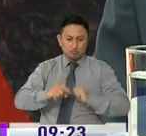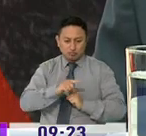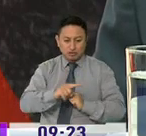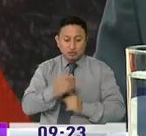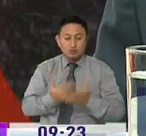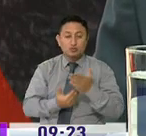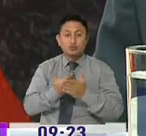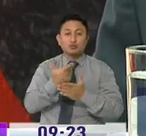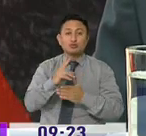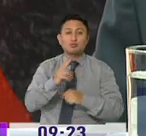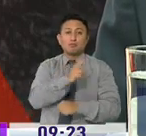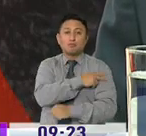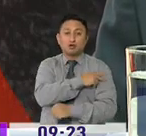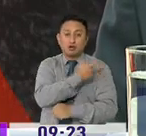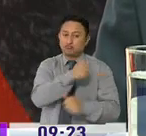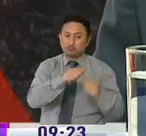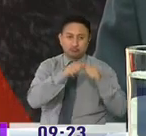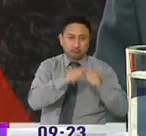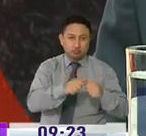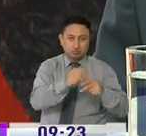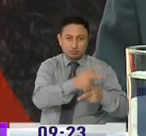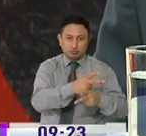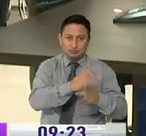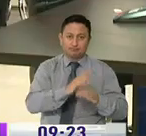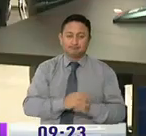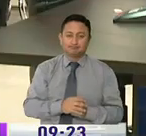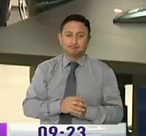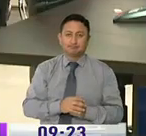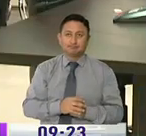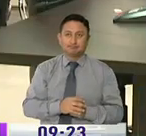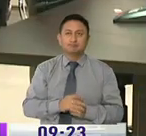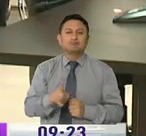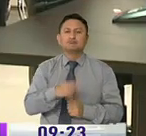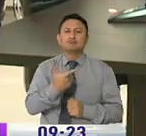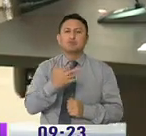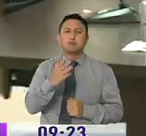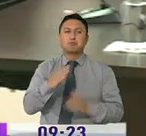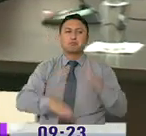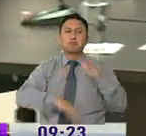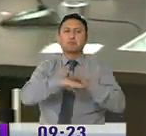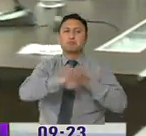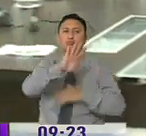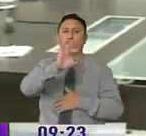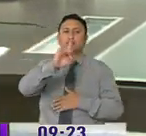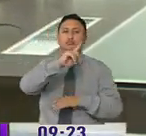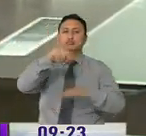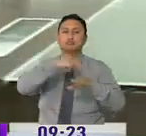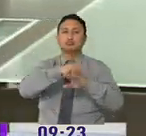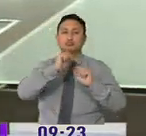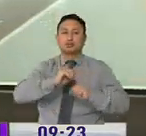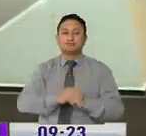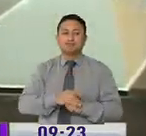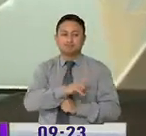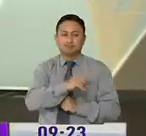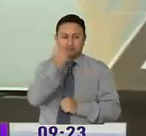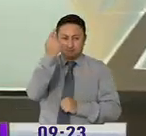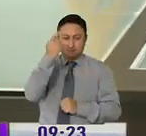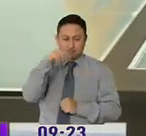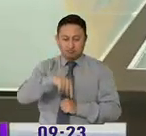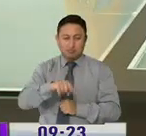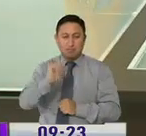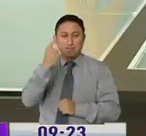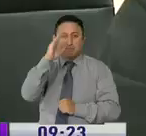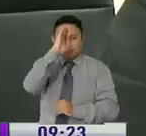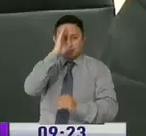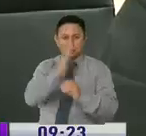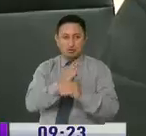elegir al Consejo definitivo. Estudio que no les tomaría más de 48 horas. Son conscientes que esta es una